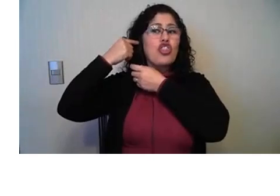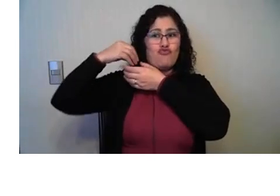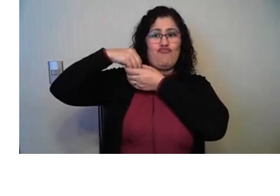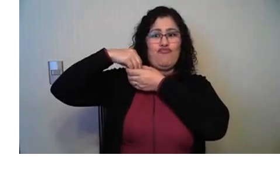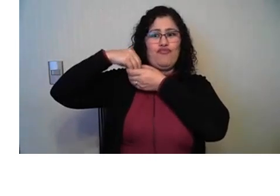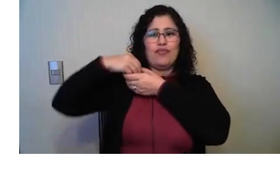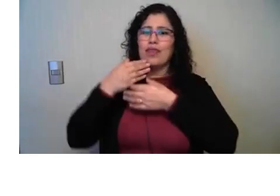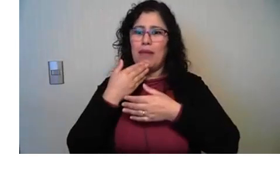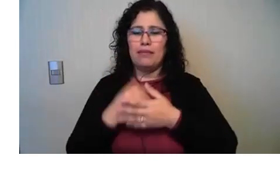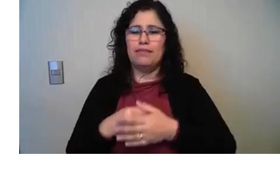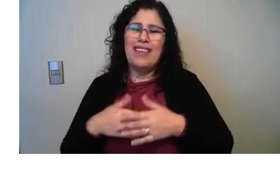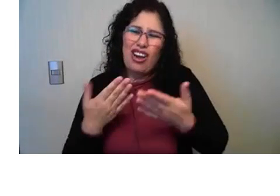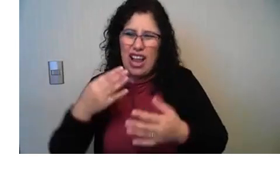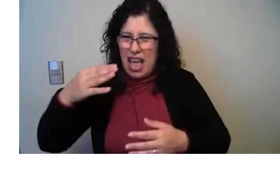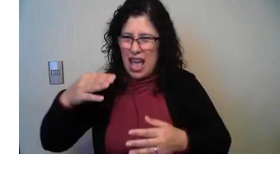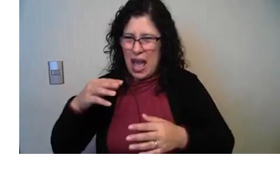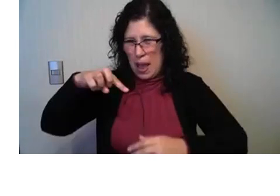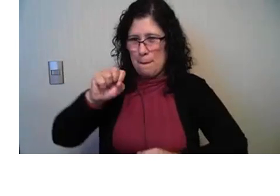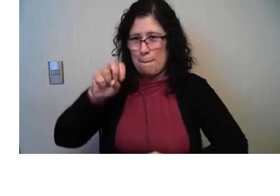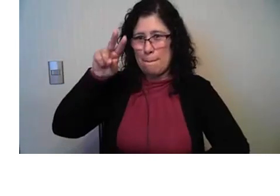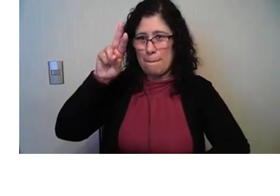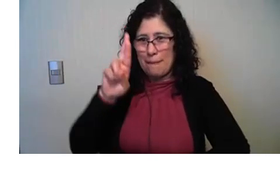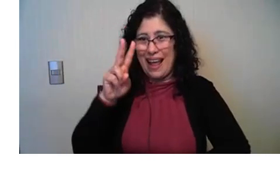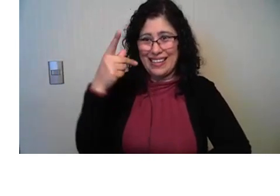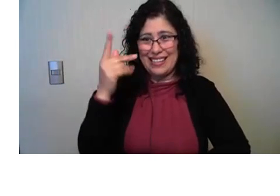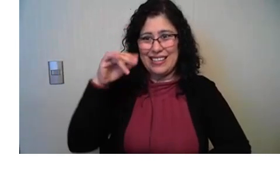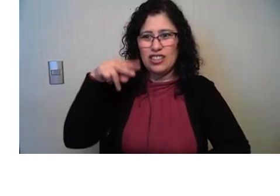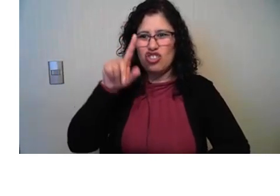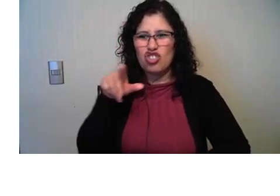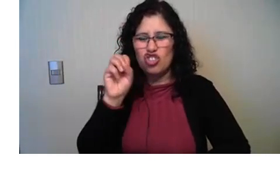Parkinson tiene que ver con alteraciones a los núcleos del mesencéfalo,